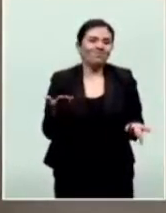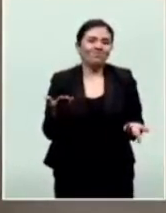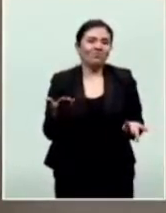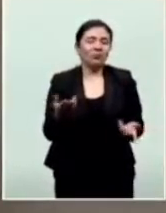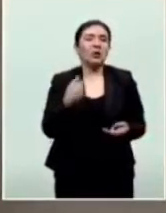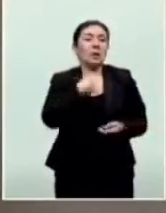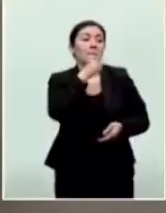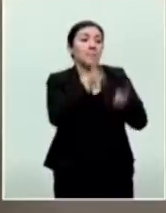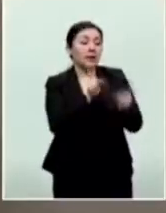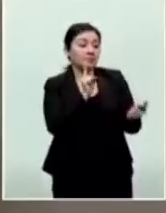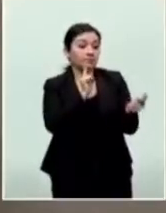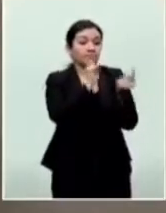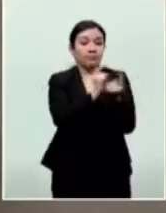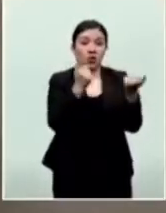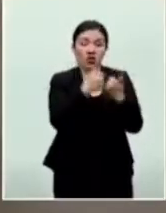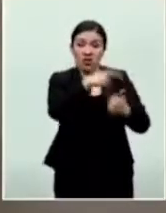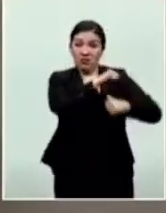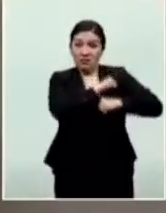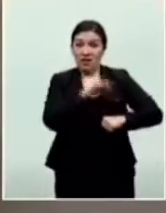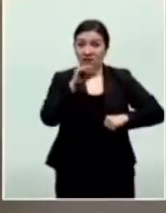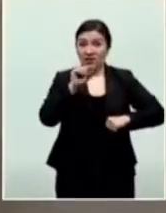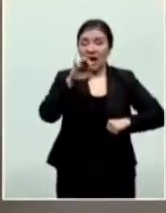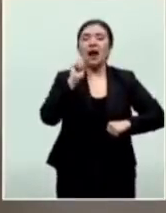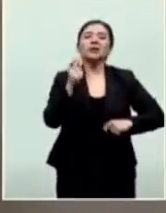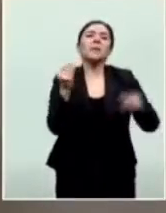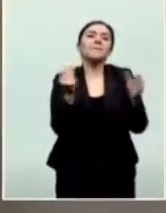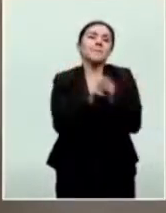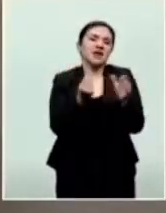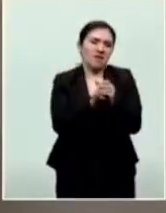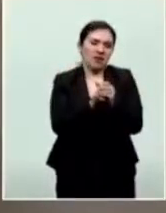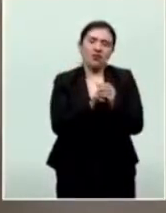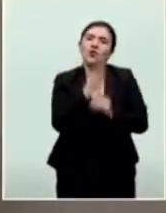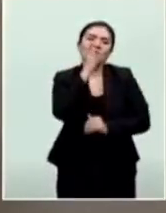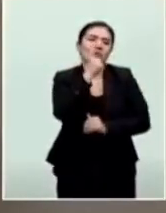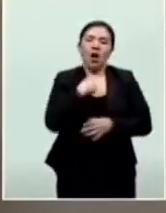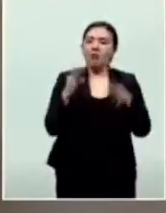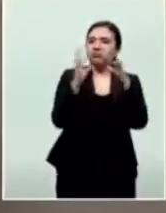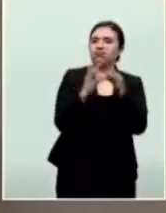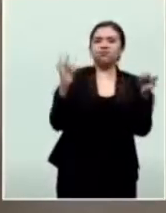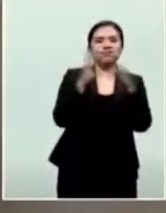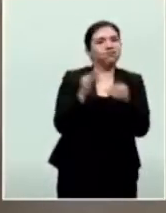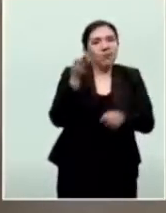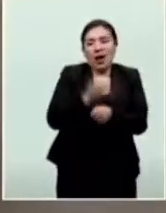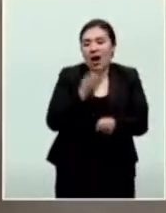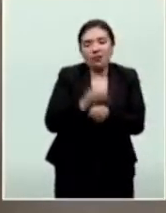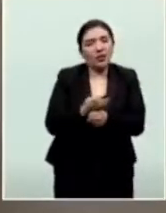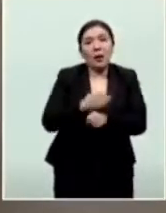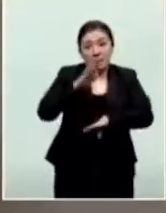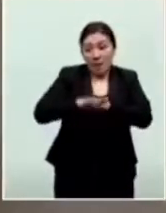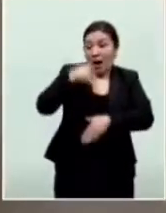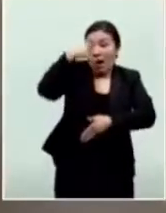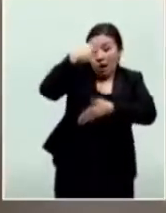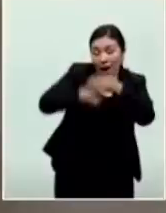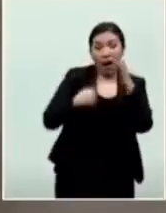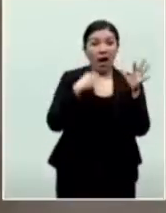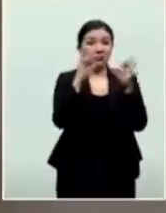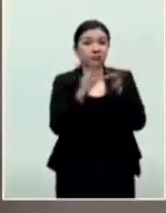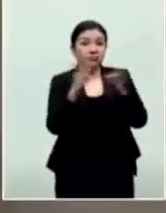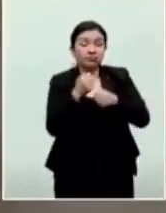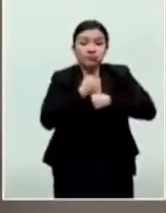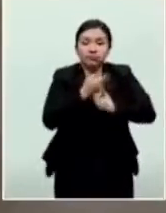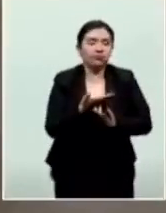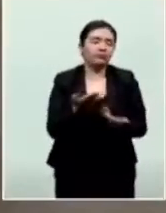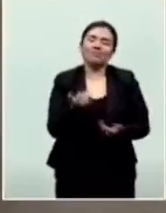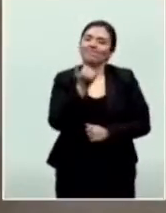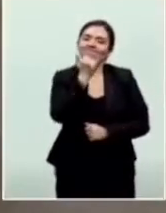las pláticas que tengo con el fiscal no solo son privadas, sino confidenciales. No podría yo ahondar más en este aspecto.